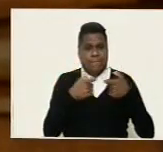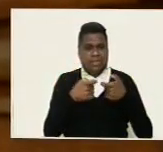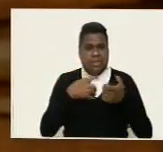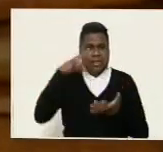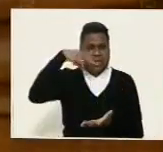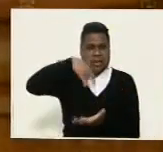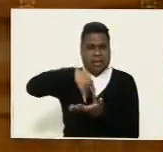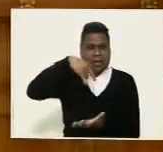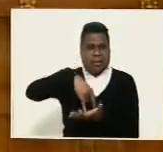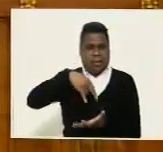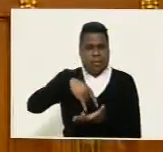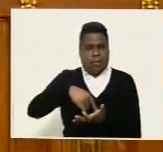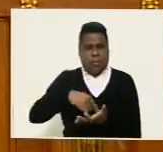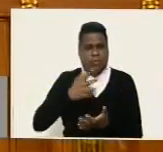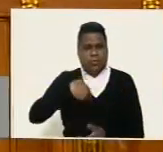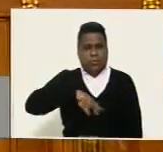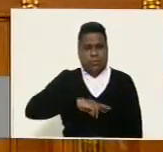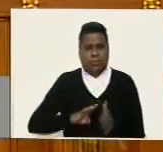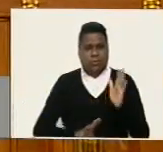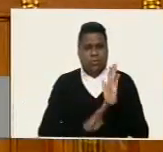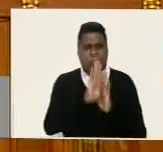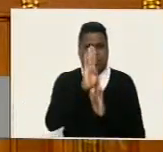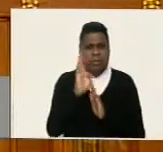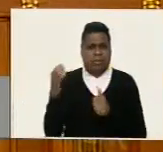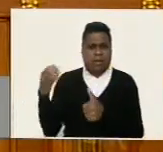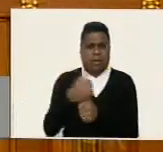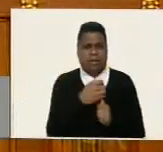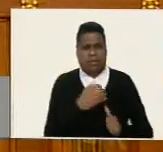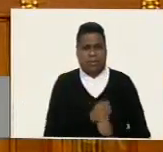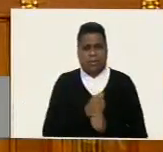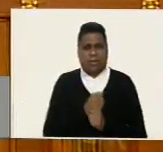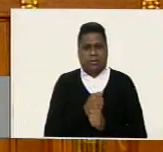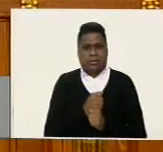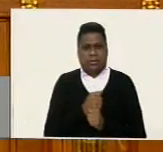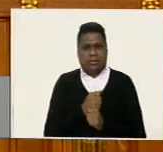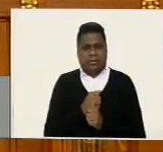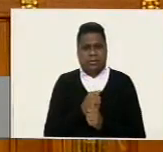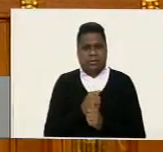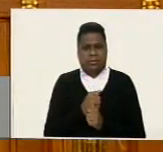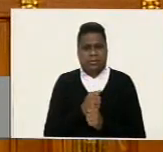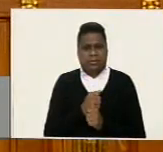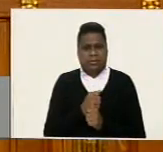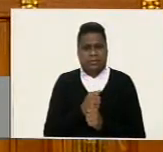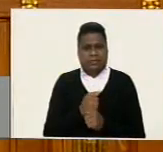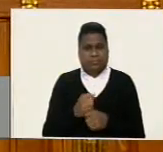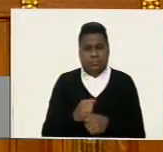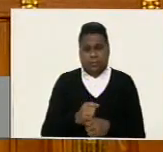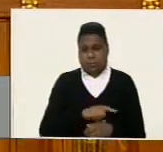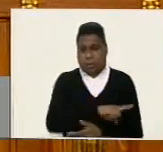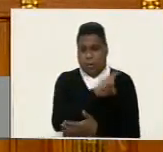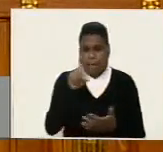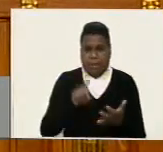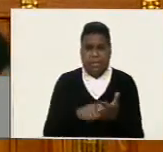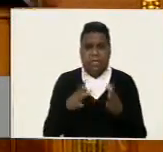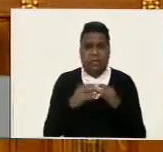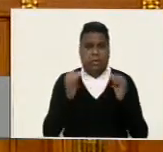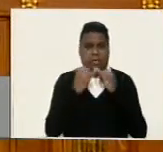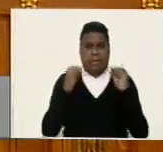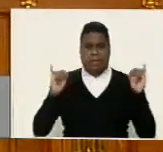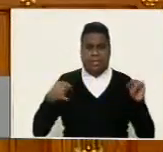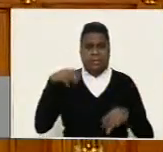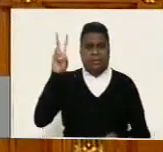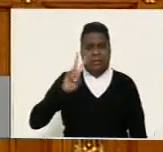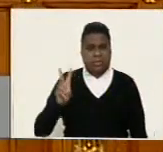volver a desarrollar para lograr conquistar definitivamente la independencia de Venezuela y